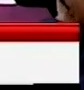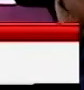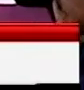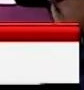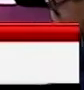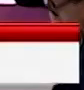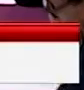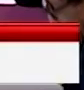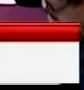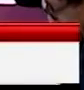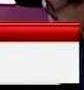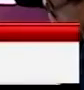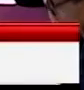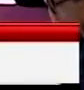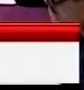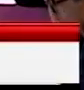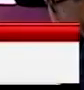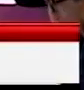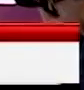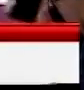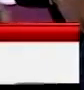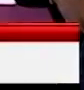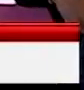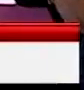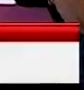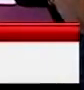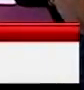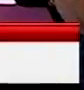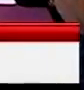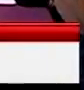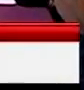constitución la hice yo. Hoy a mí yo las elecciones.